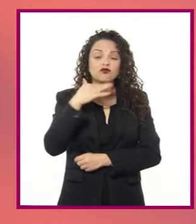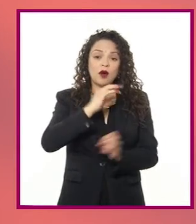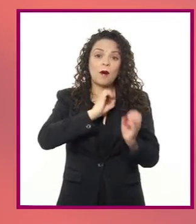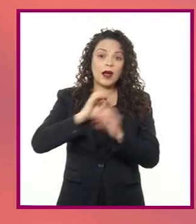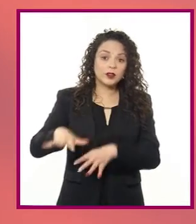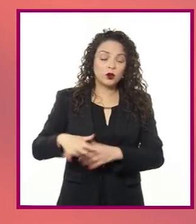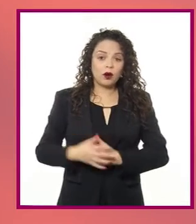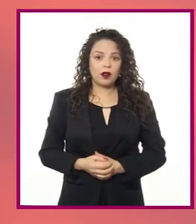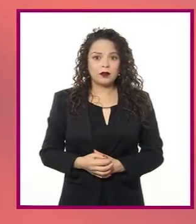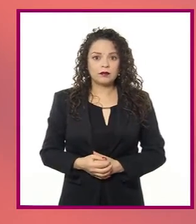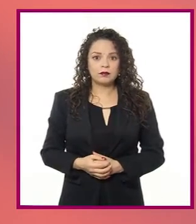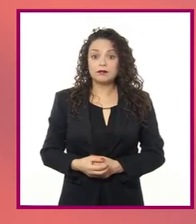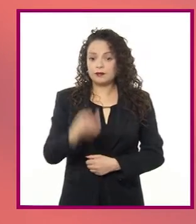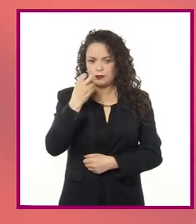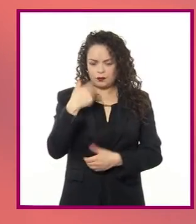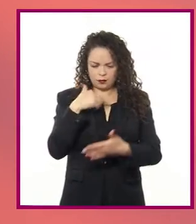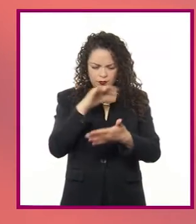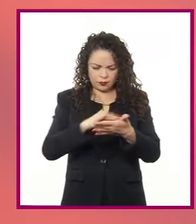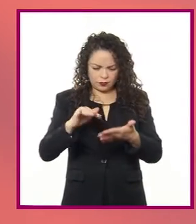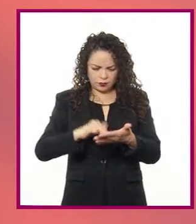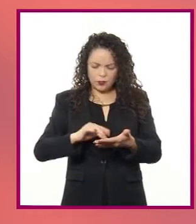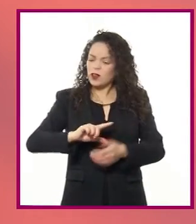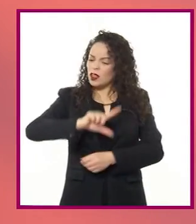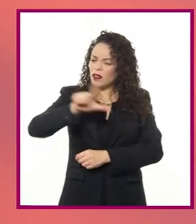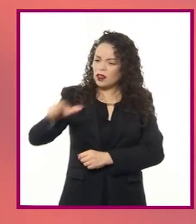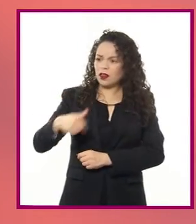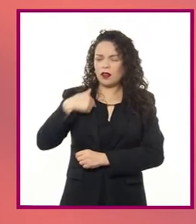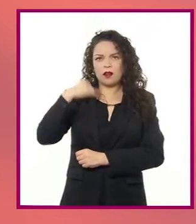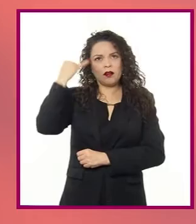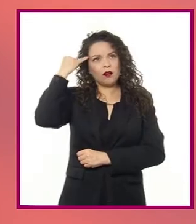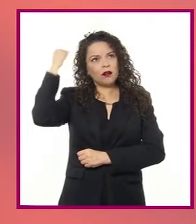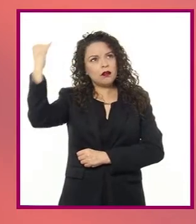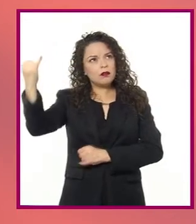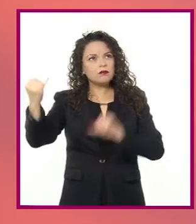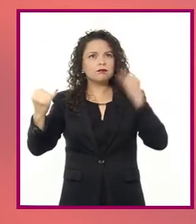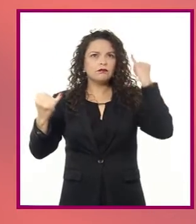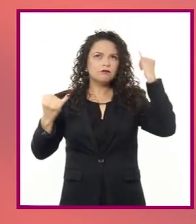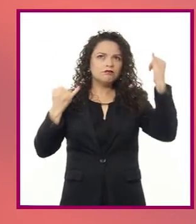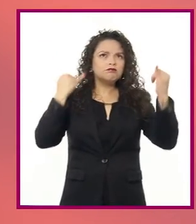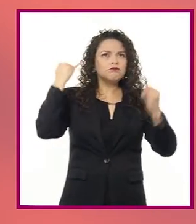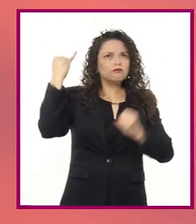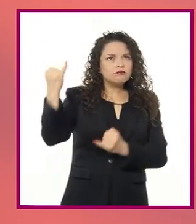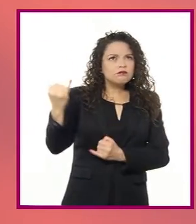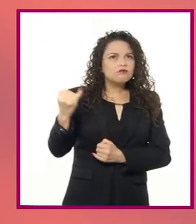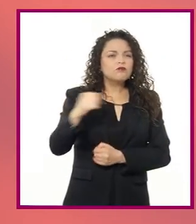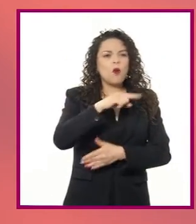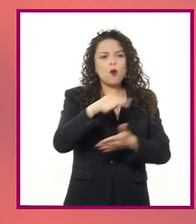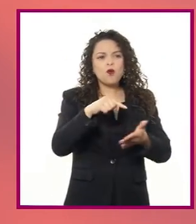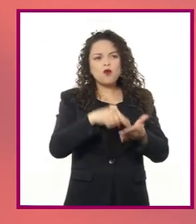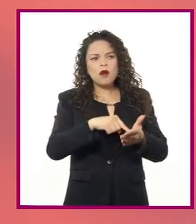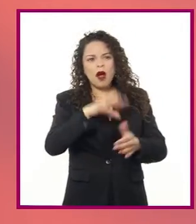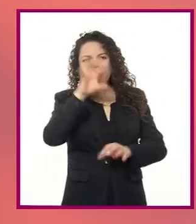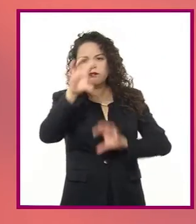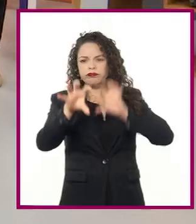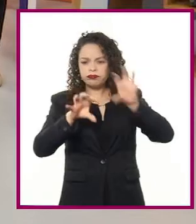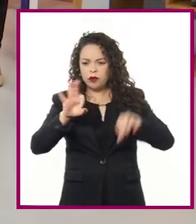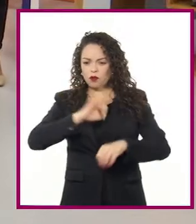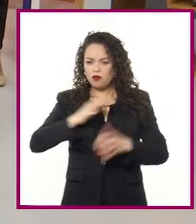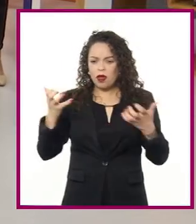Después de leer el texto me estoy imaginando algunos escenarios que puedo dibujar para nuestras historietas.